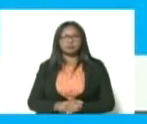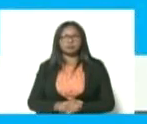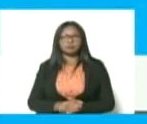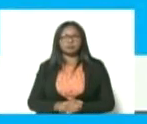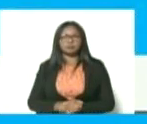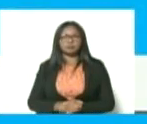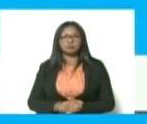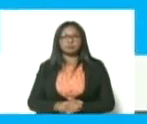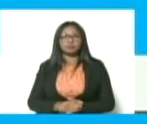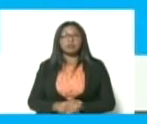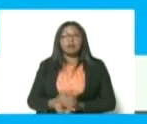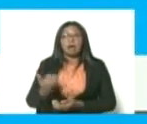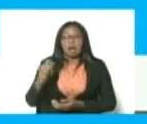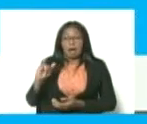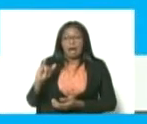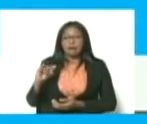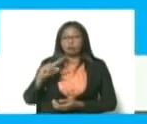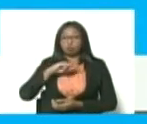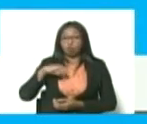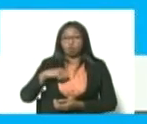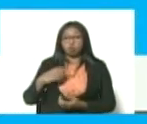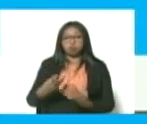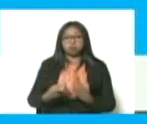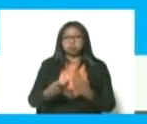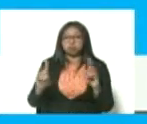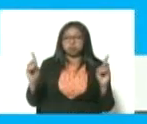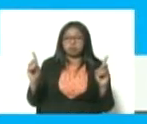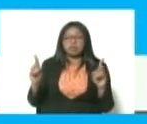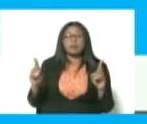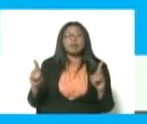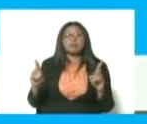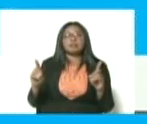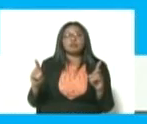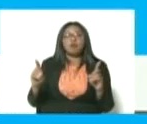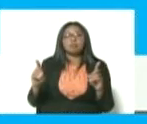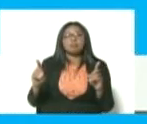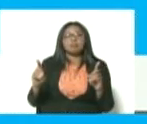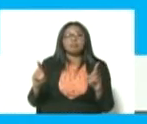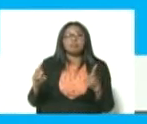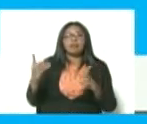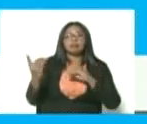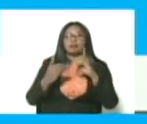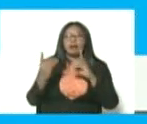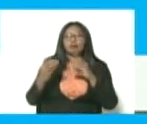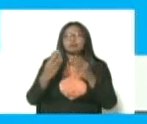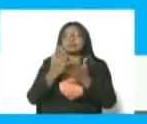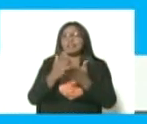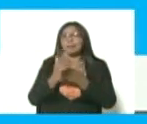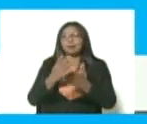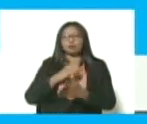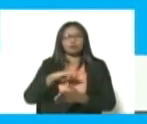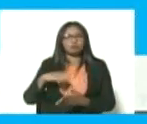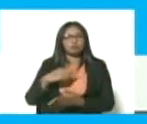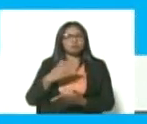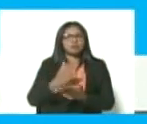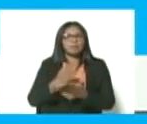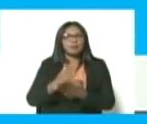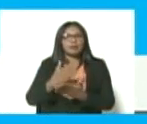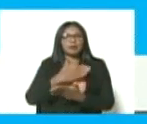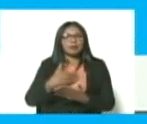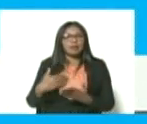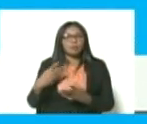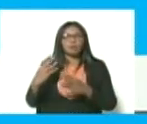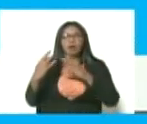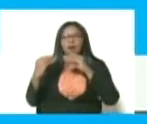Hay espacio para el diálogo. Siempre hay espacio para el diálogo. Nosotros siempre tenemos espacio para el